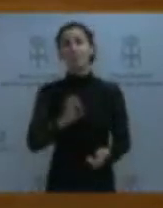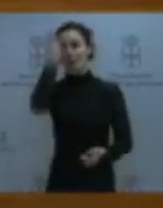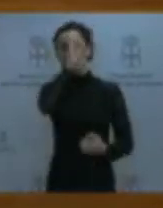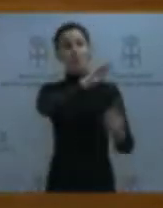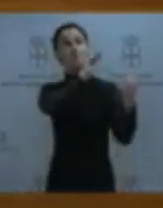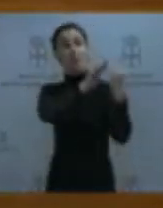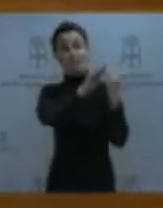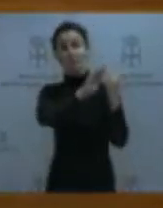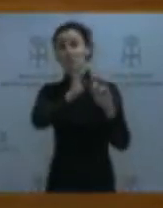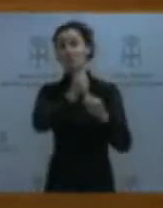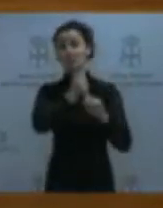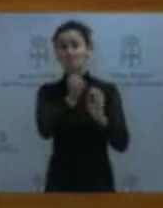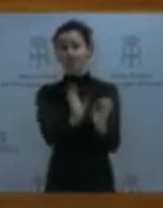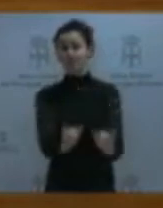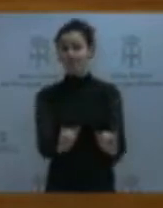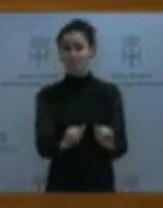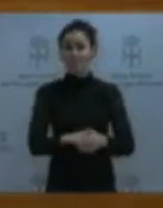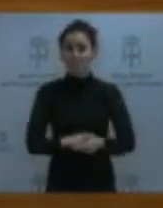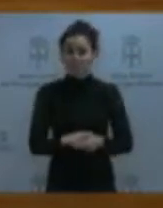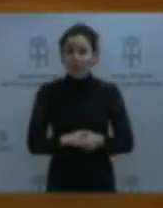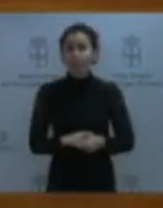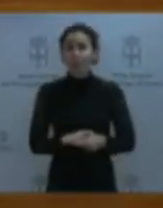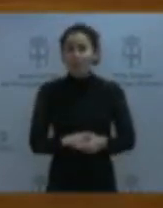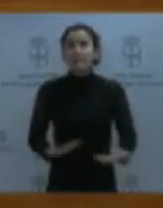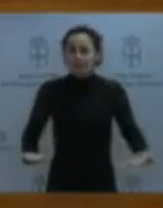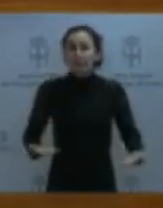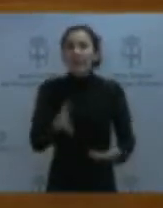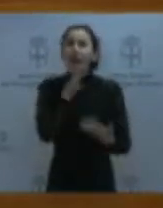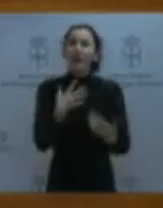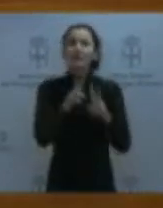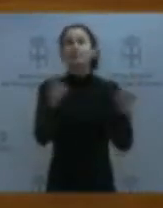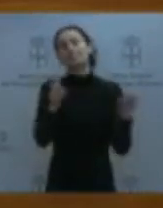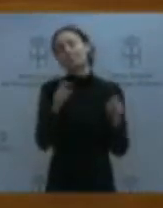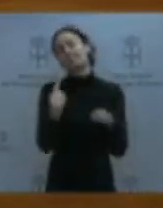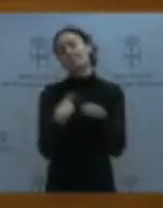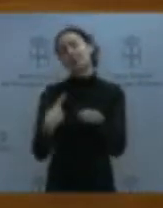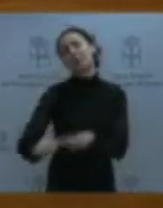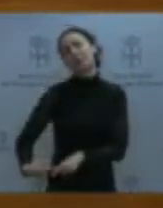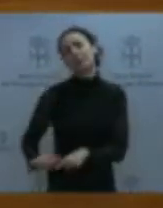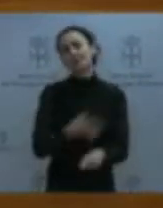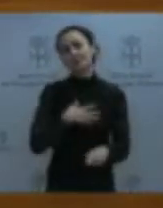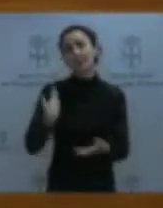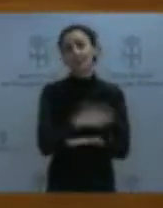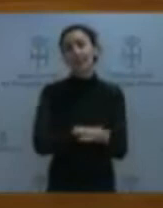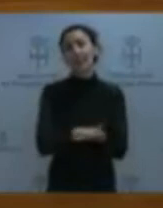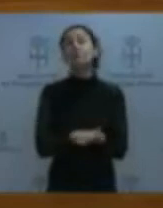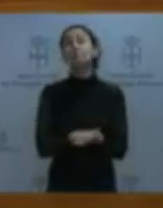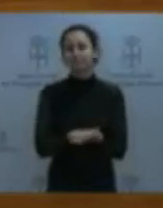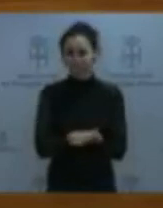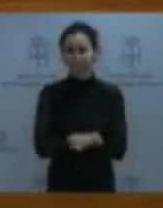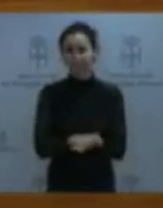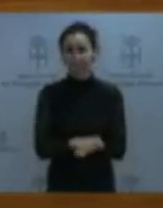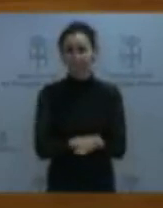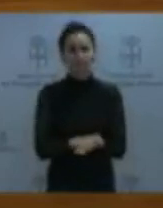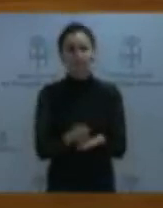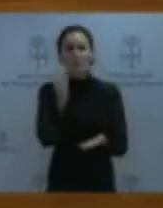podríamos resolverlo. Por lo tanto, centrémonos en estos asuntos. Usted quiere hacer una serie de cosas. Para eso habla de dinero. Habla de, sí,